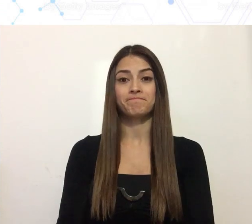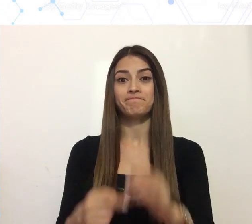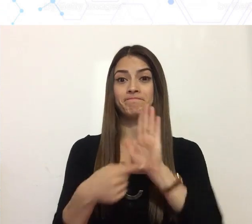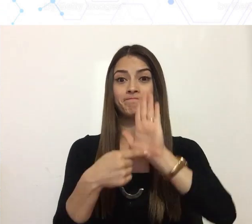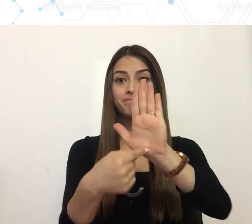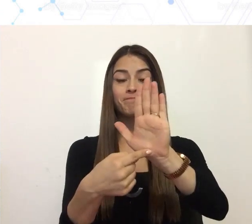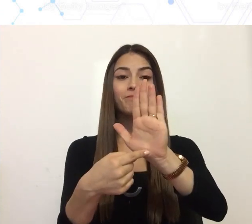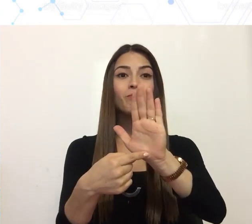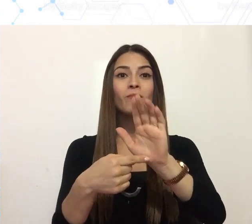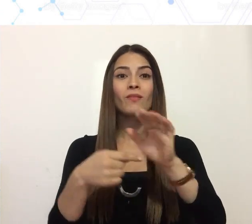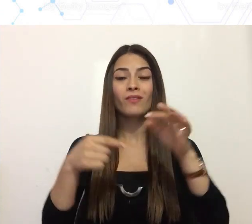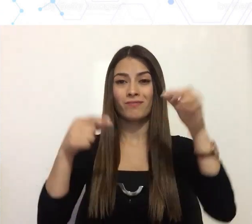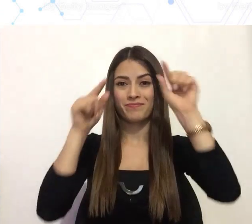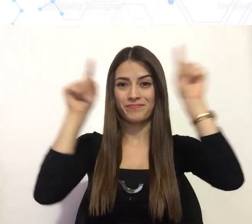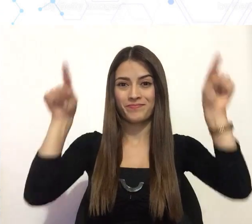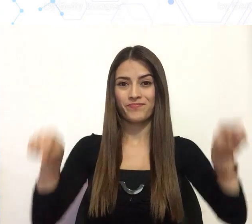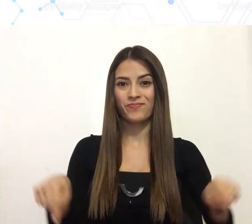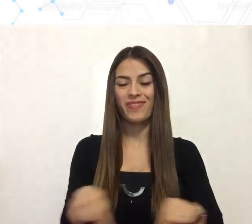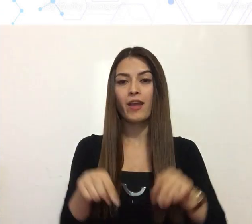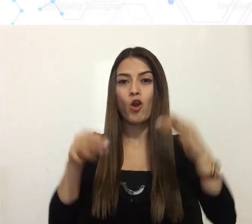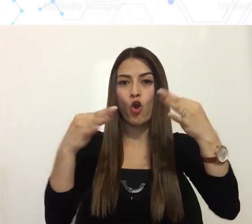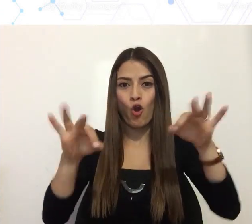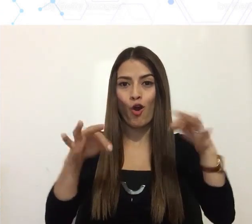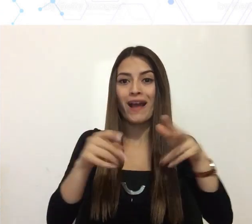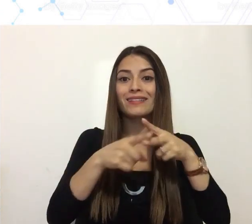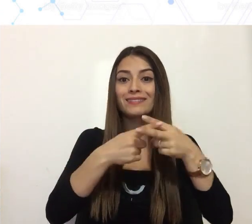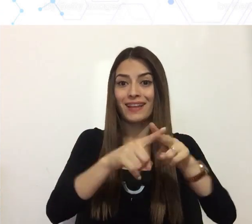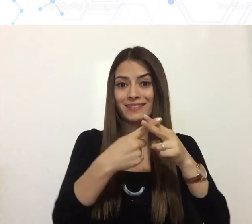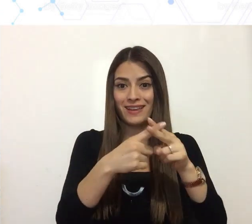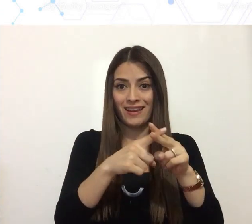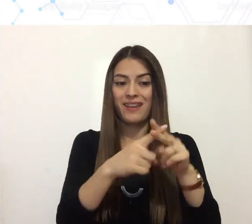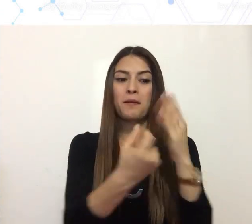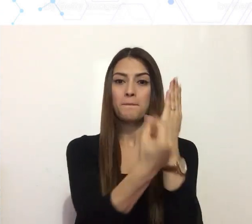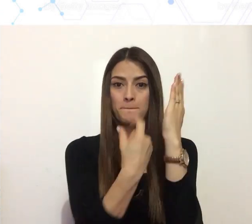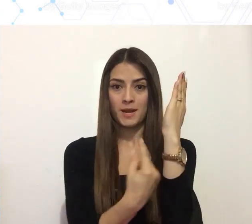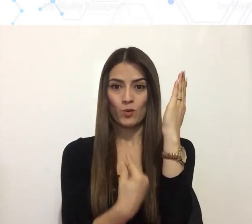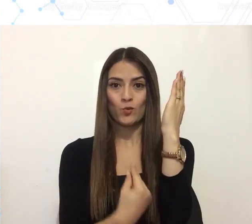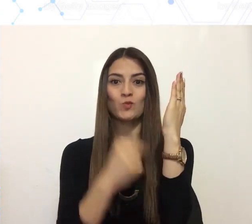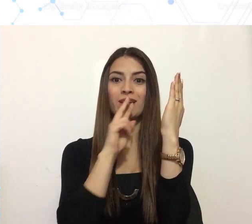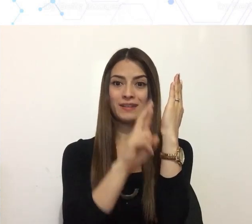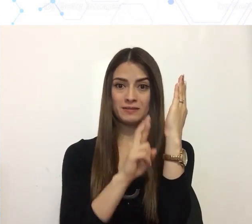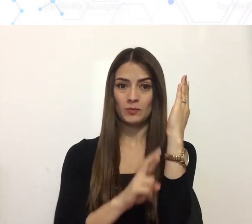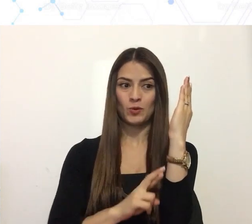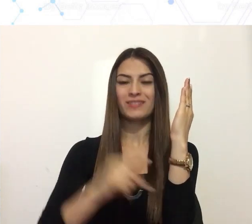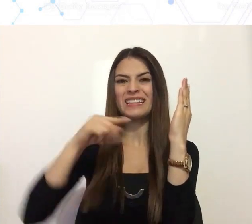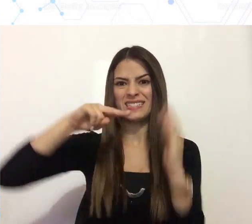Buen día, esta es la guía número 2 que he diseñado para ustedes,